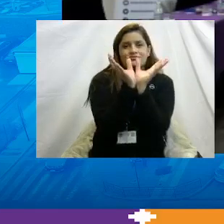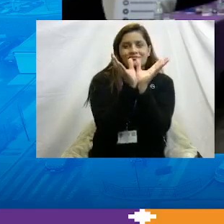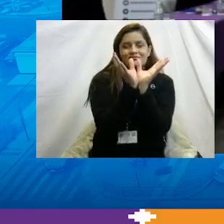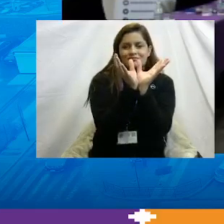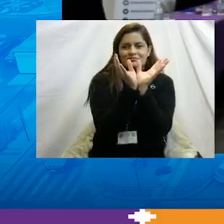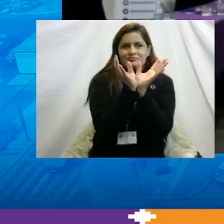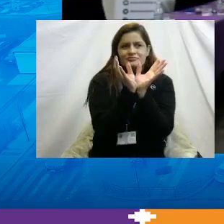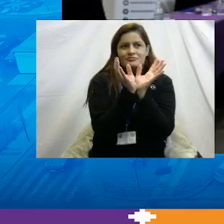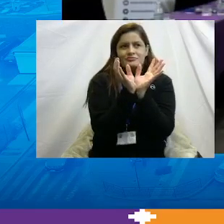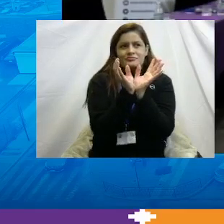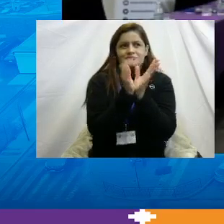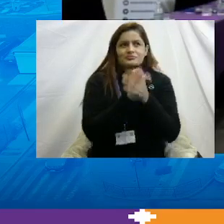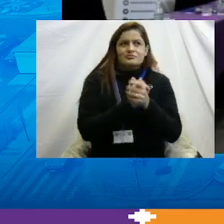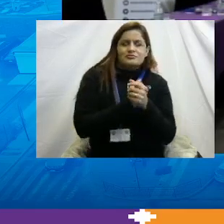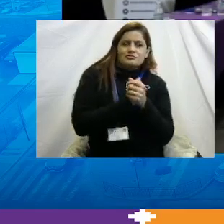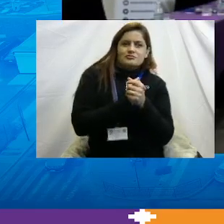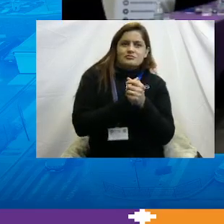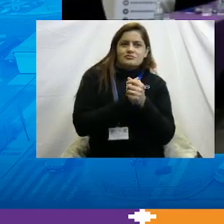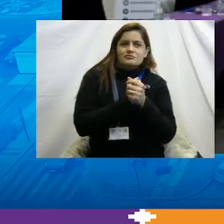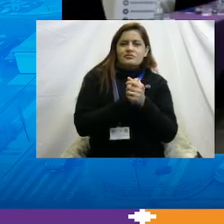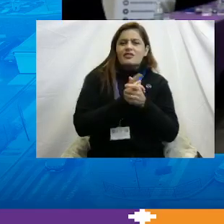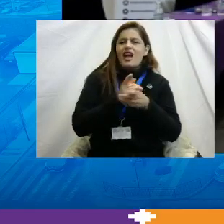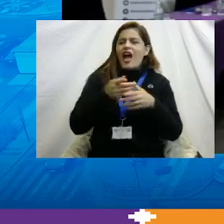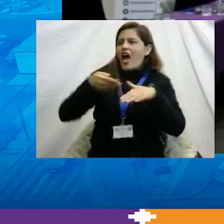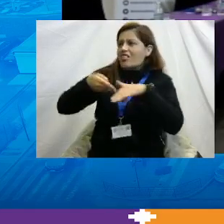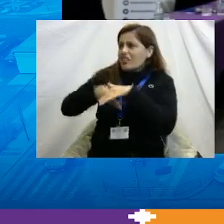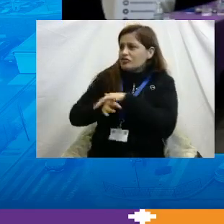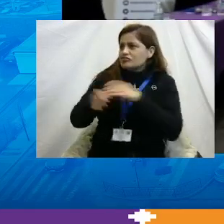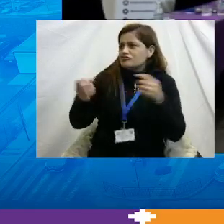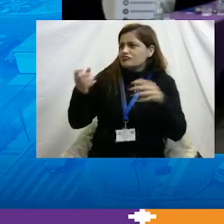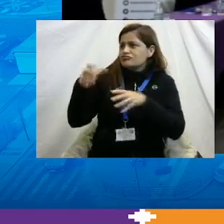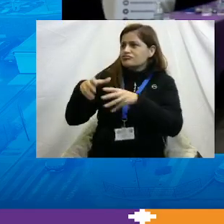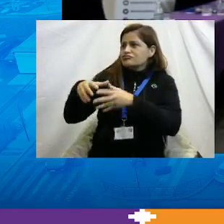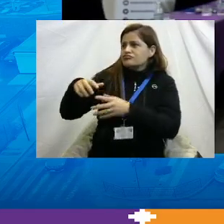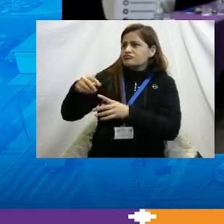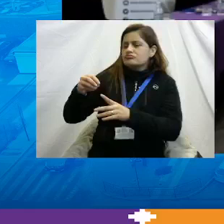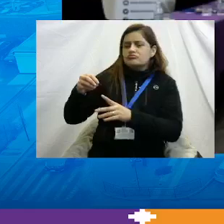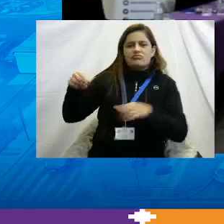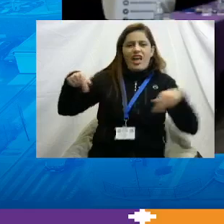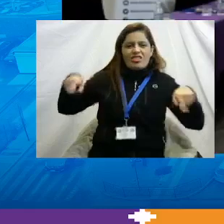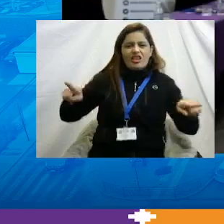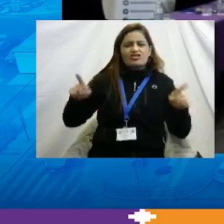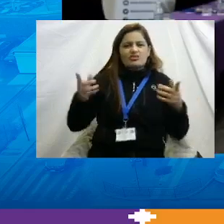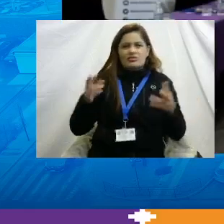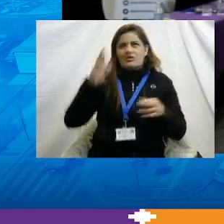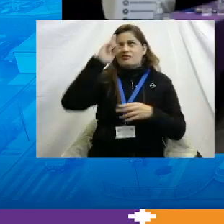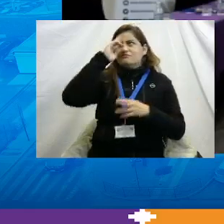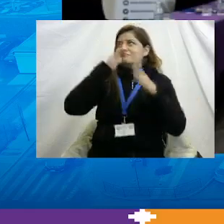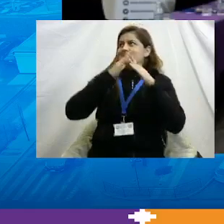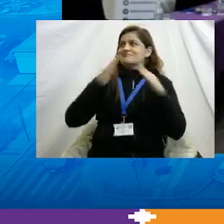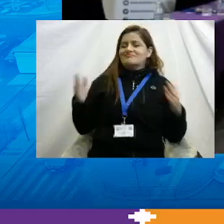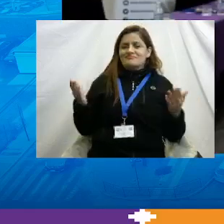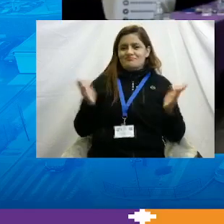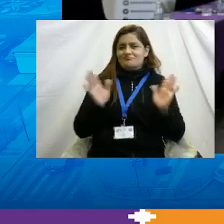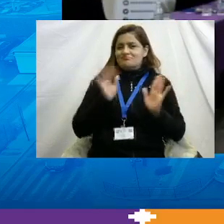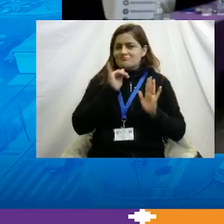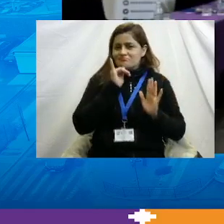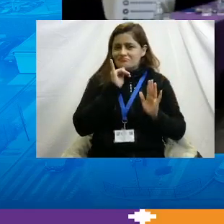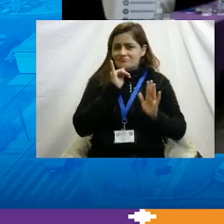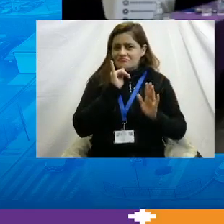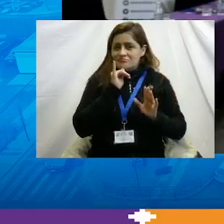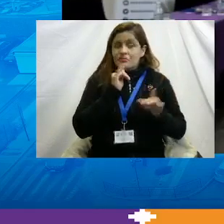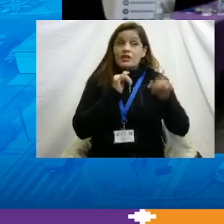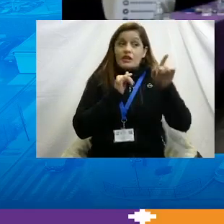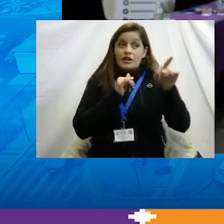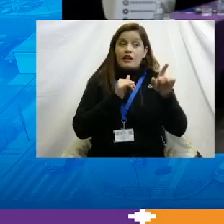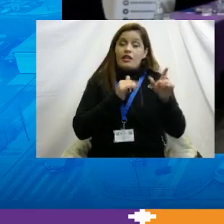no lo son, me preocupa que estén al interior del auditorio municipal. Se trata de especies que